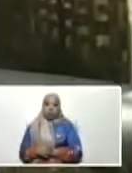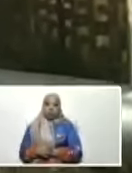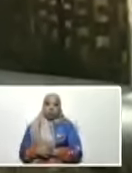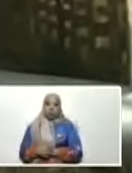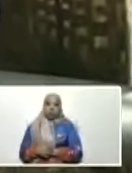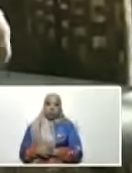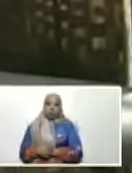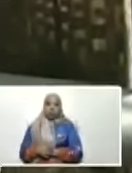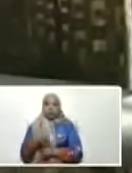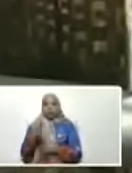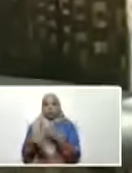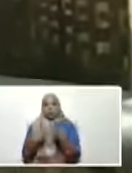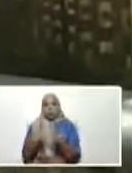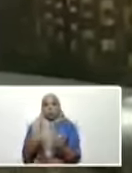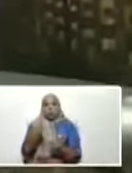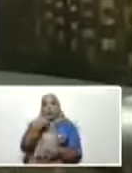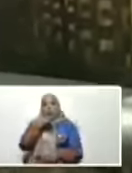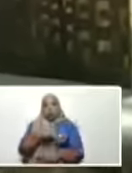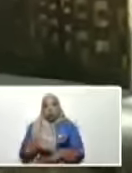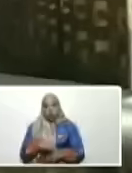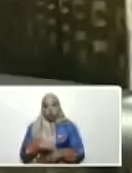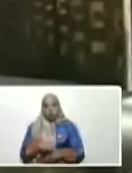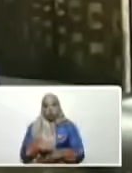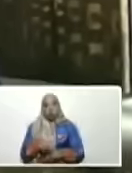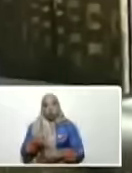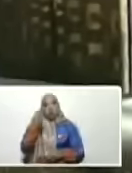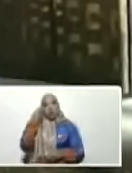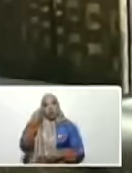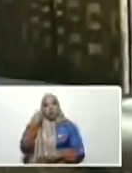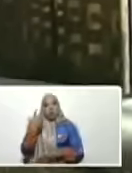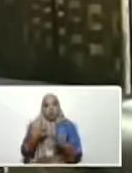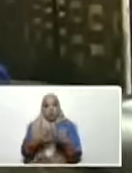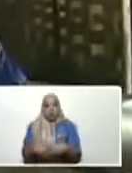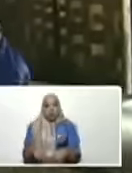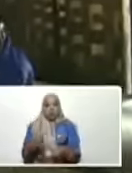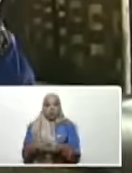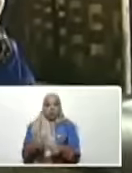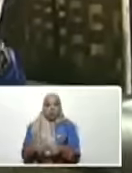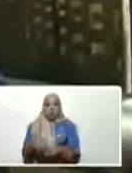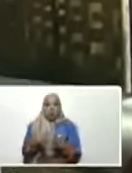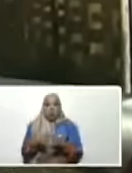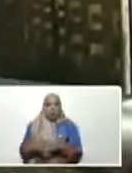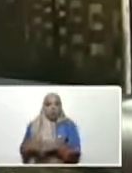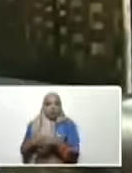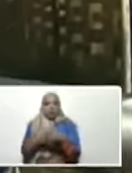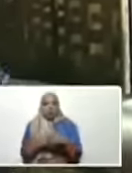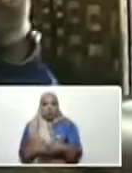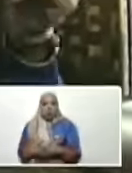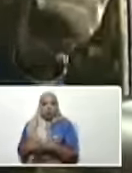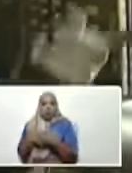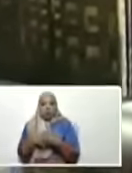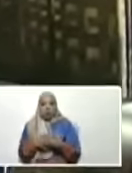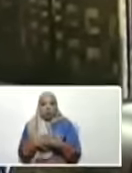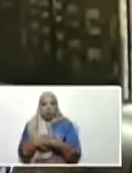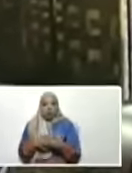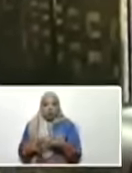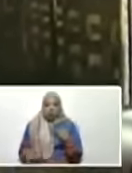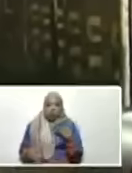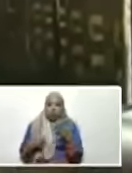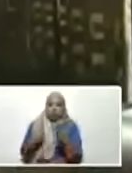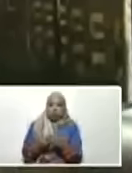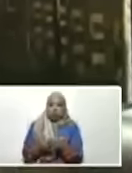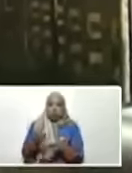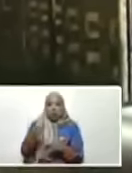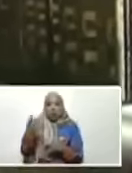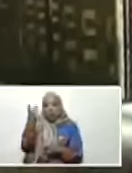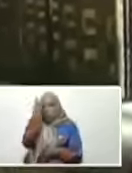Estamos del lado correcto de la historia y deben saber los inversionistas de Estados Unidos, del Asia, de